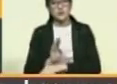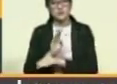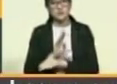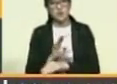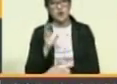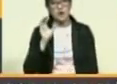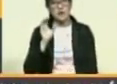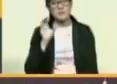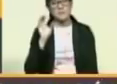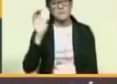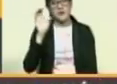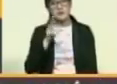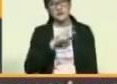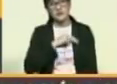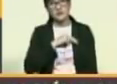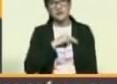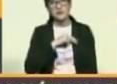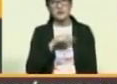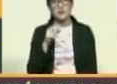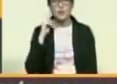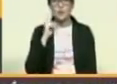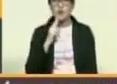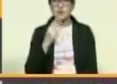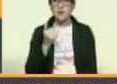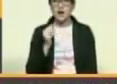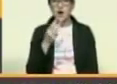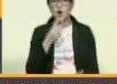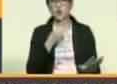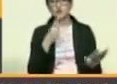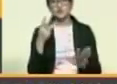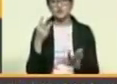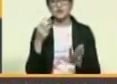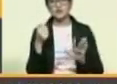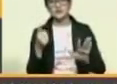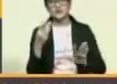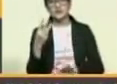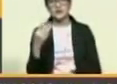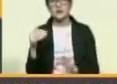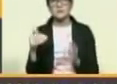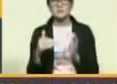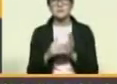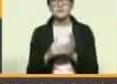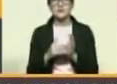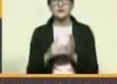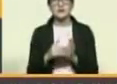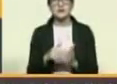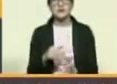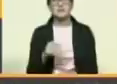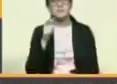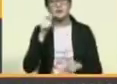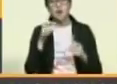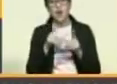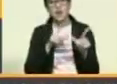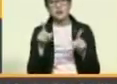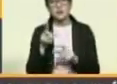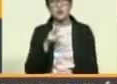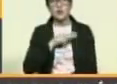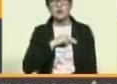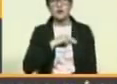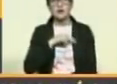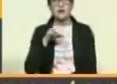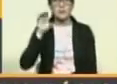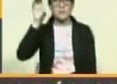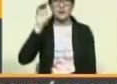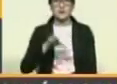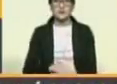patria. En el estado Bolívar tenemos 863.000 carnetizados con el carnet de la patria.